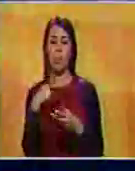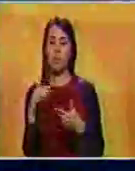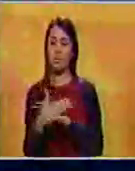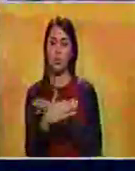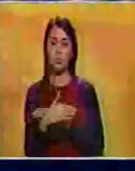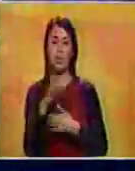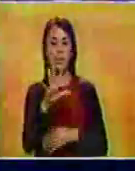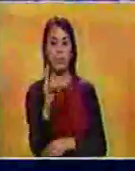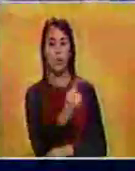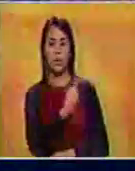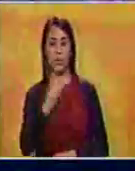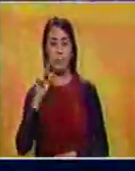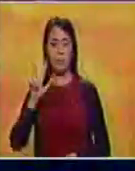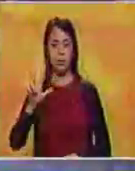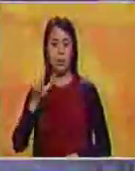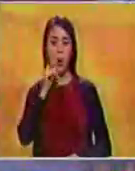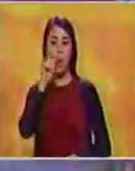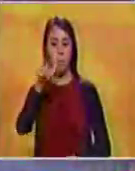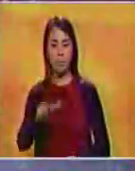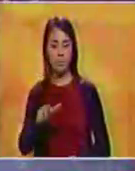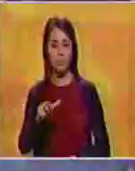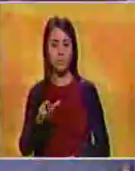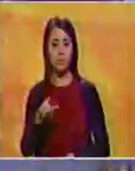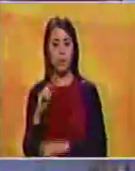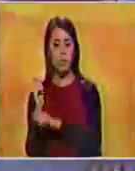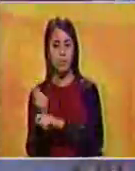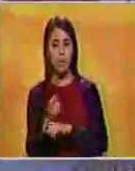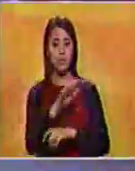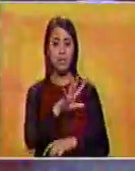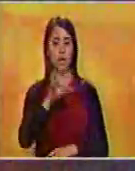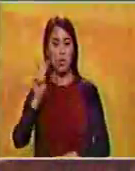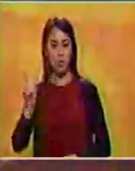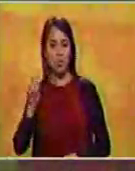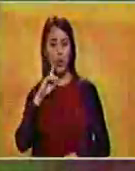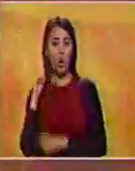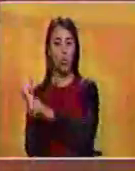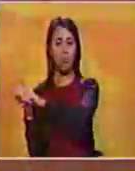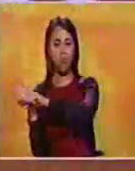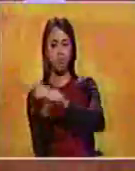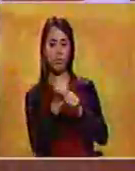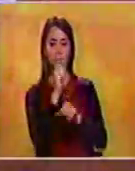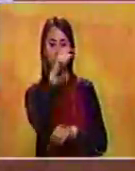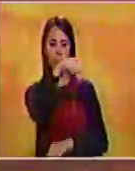Ángeles, 5-3. Martínez se fue de 5-2 con jonrón.